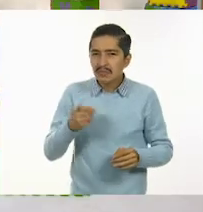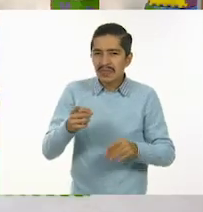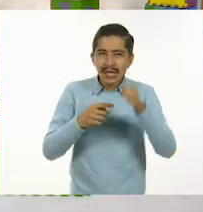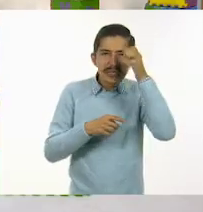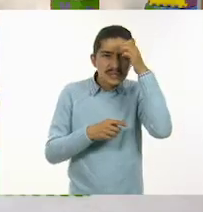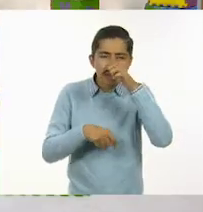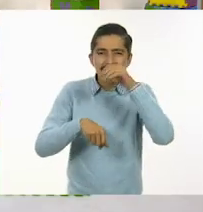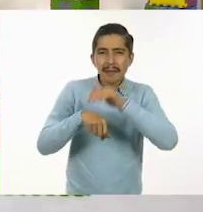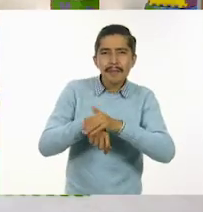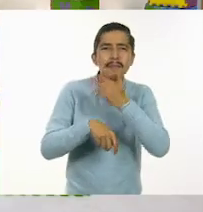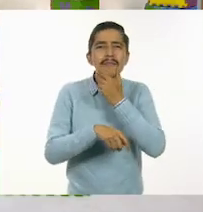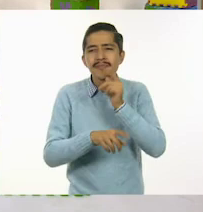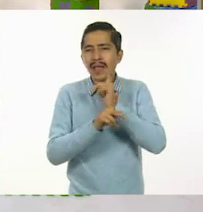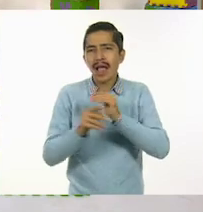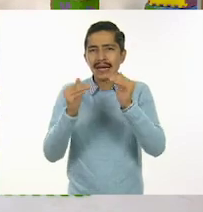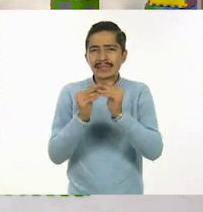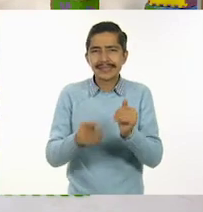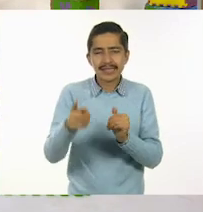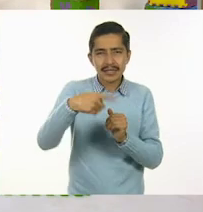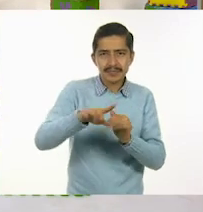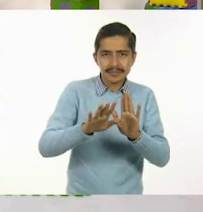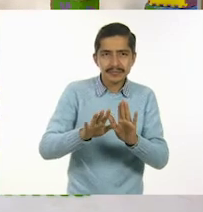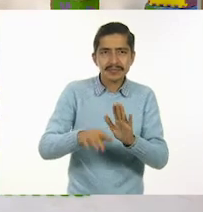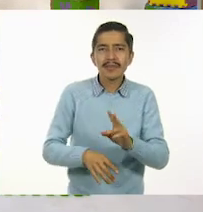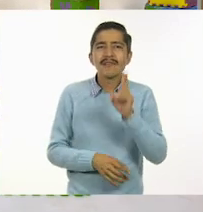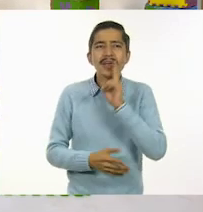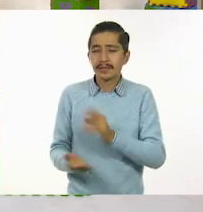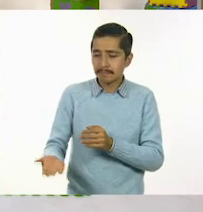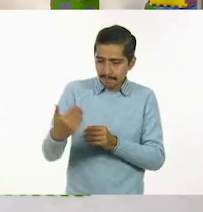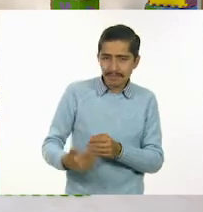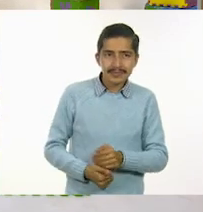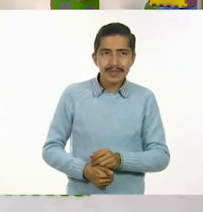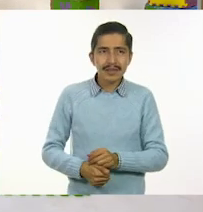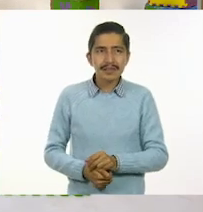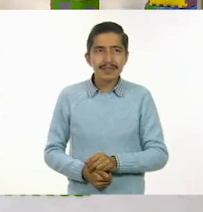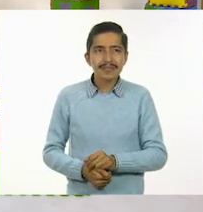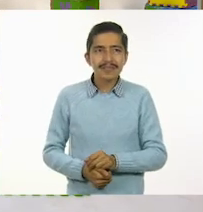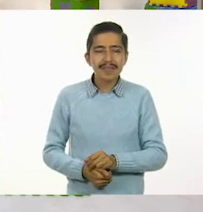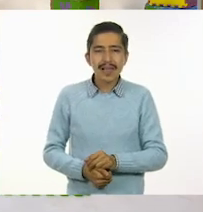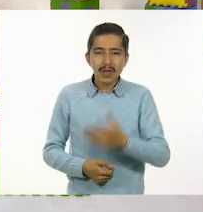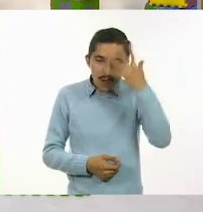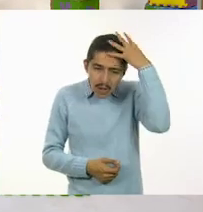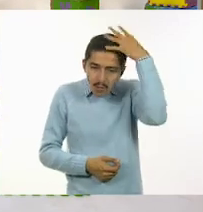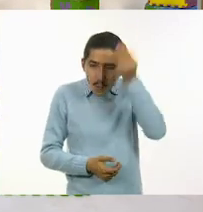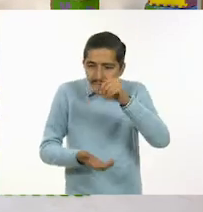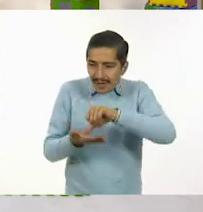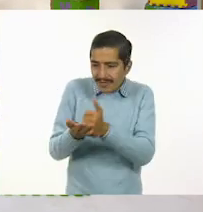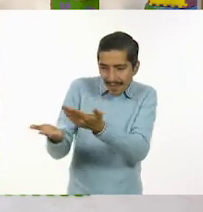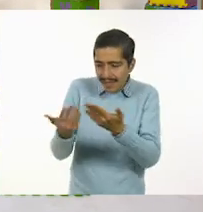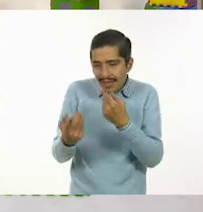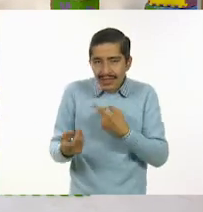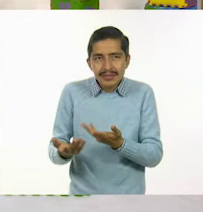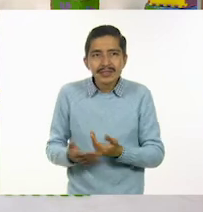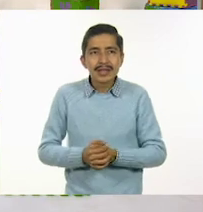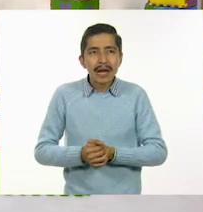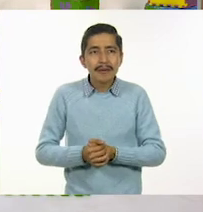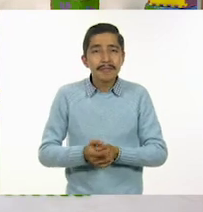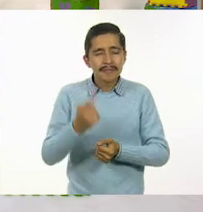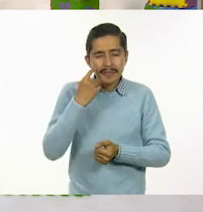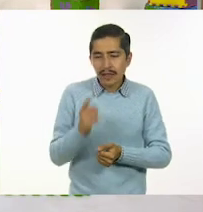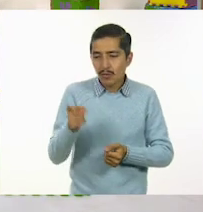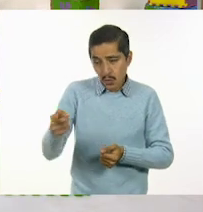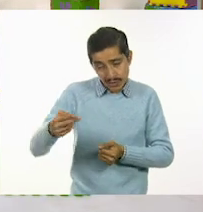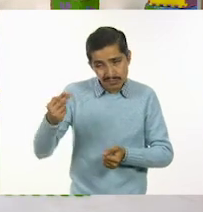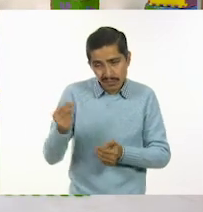nuestros amigos y amigas en casa. ¿Qué te parece? Sí. Filindrín. Una. Aquí está, Filindrín. Oye, Filindrín, necesito que